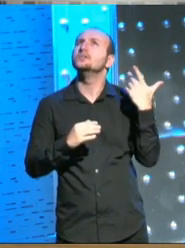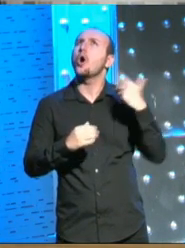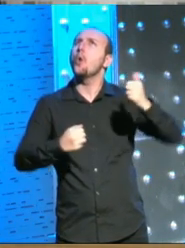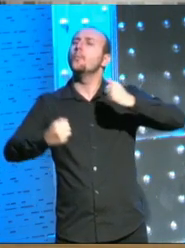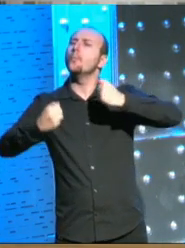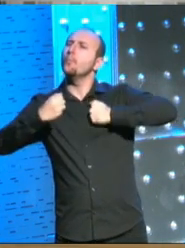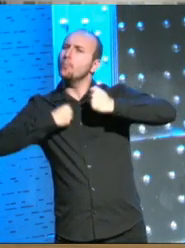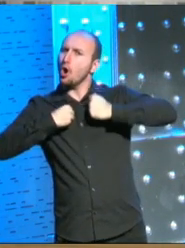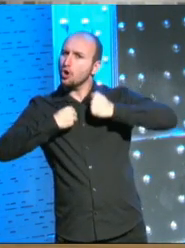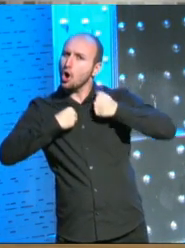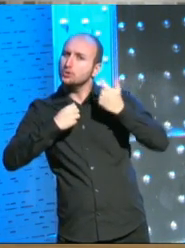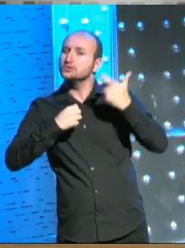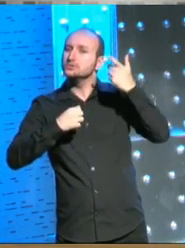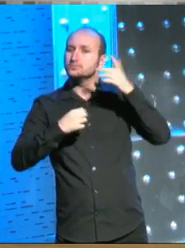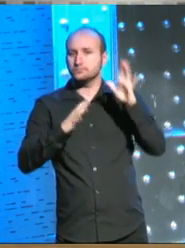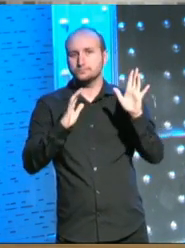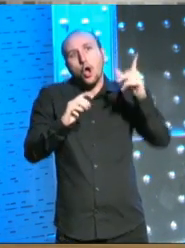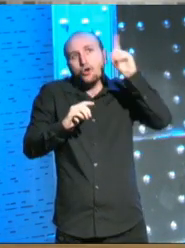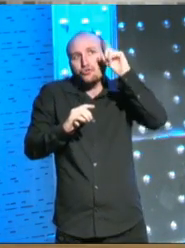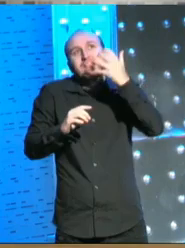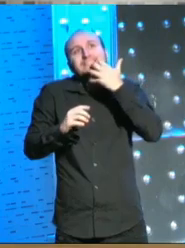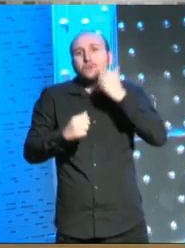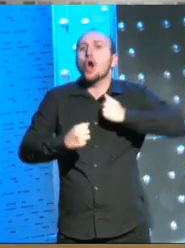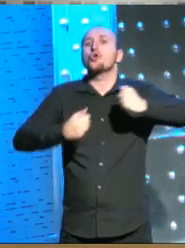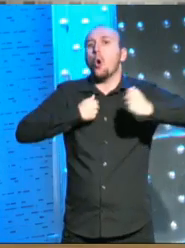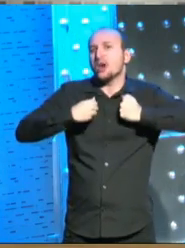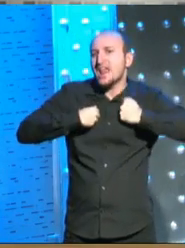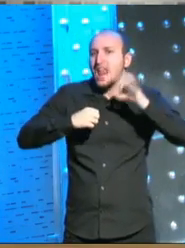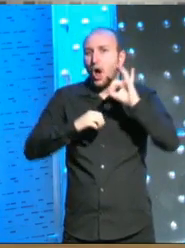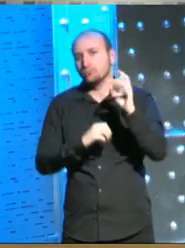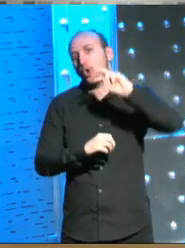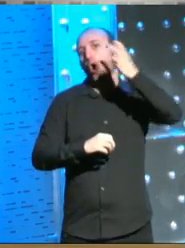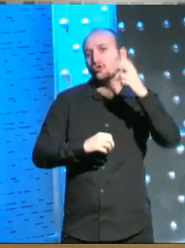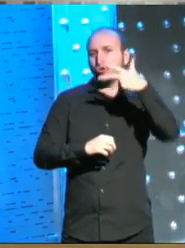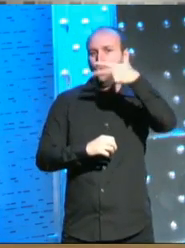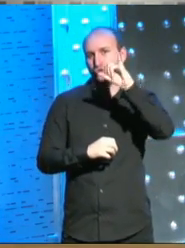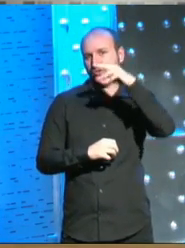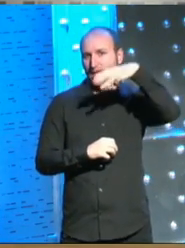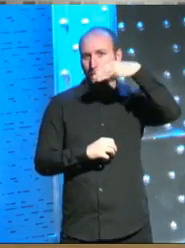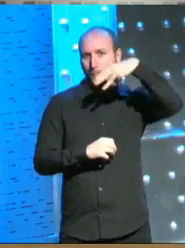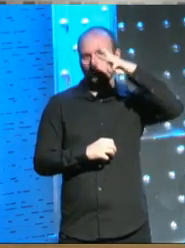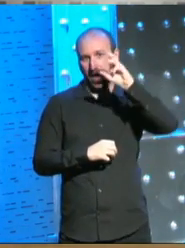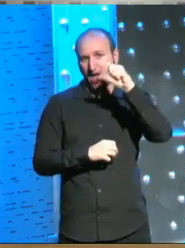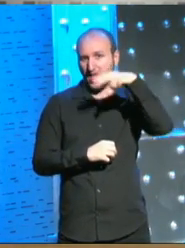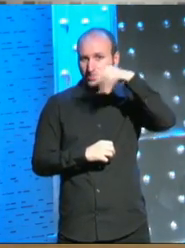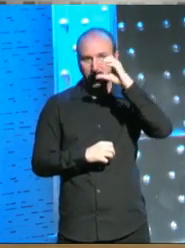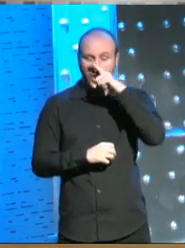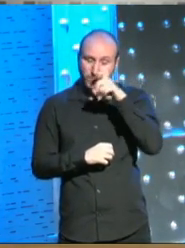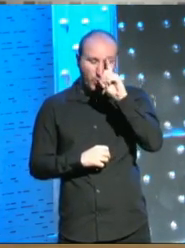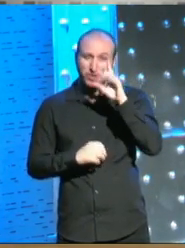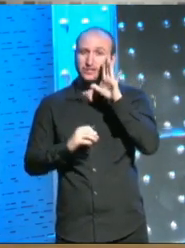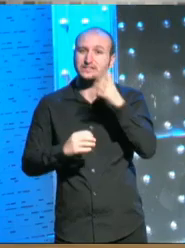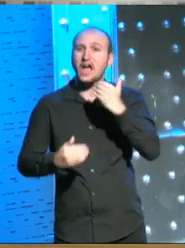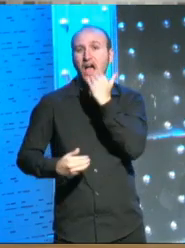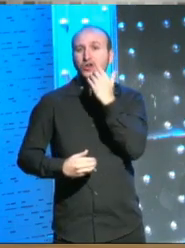mono, no sé si era gorila o chimpancé, no me acuerdo, lo leí hace mucho tiempo, que tenía una gran